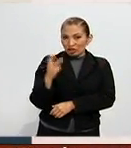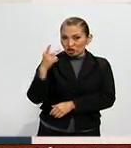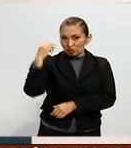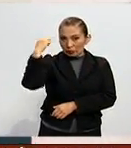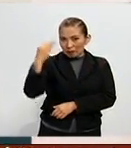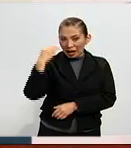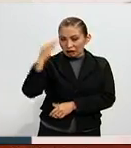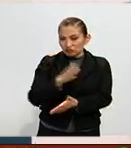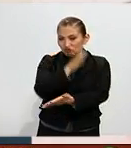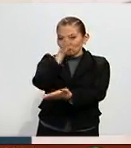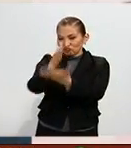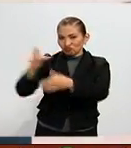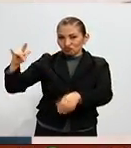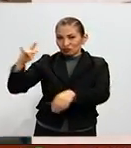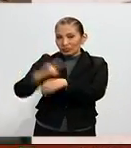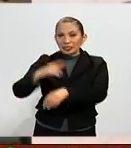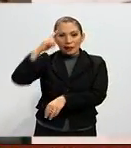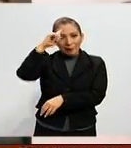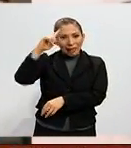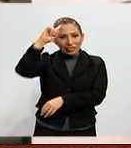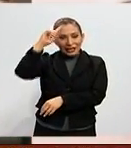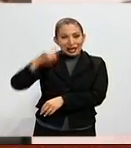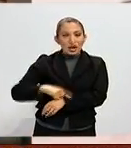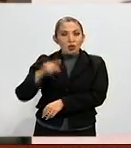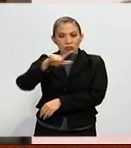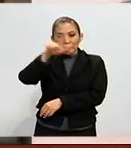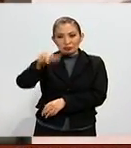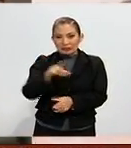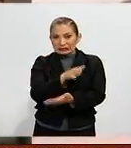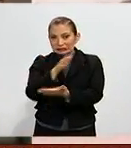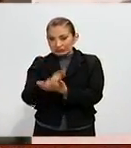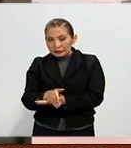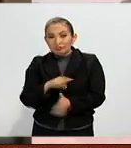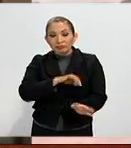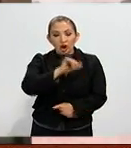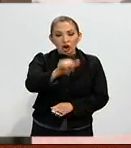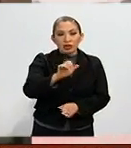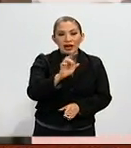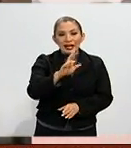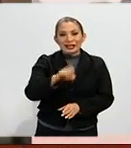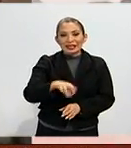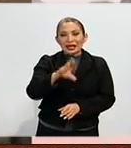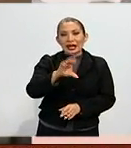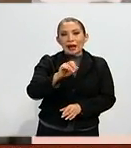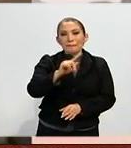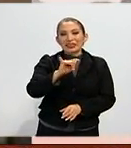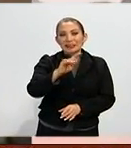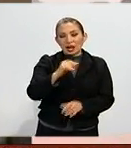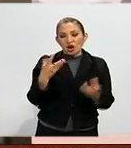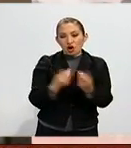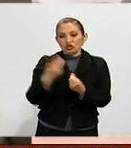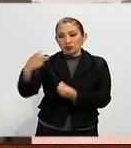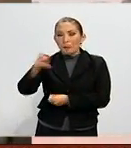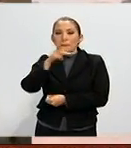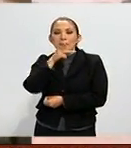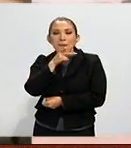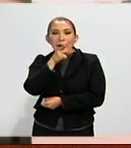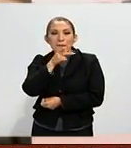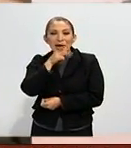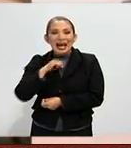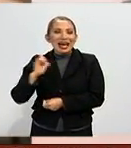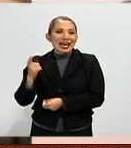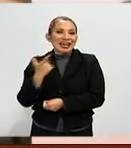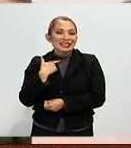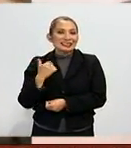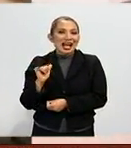de marzo, llegando al aeropuerto de Madrid-Barajas un día después. El otro es Enrique Capitán, quien junto con su padre, el exalcalde